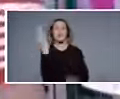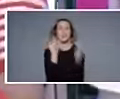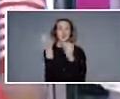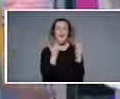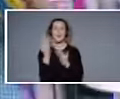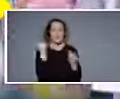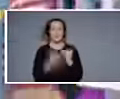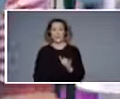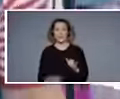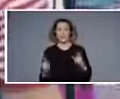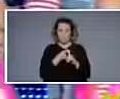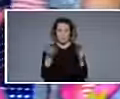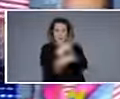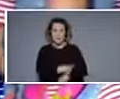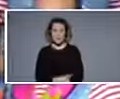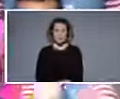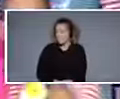se va a arreglar.